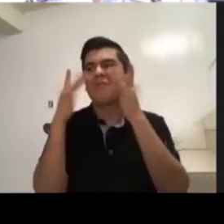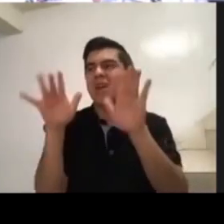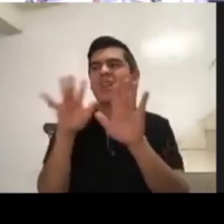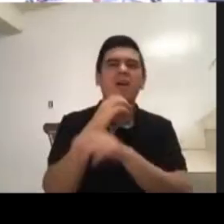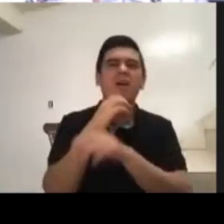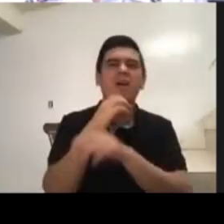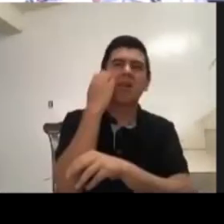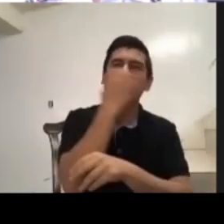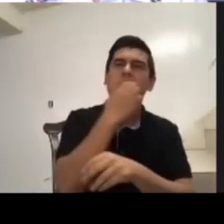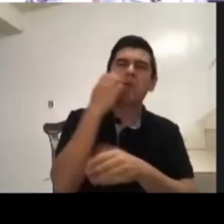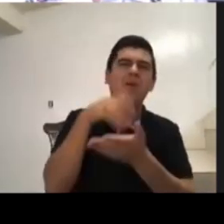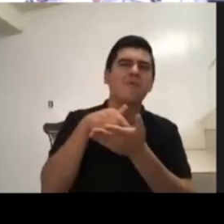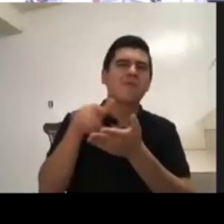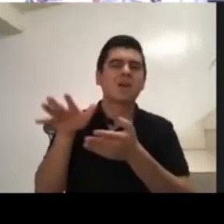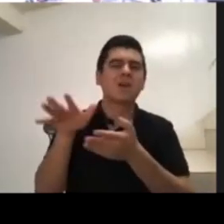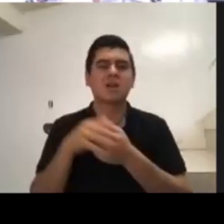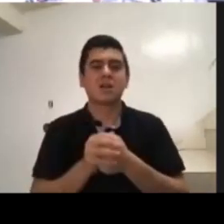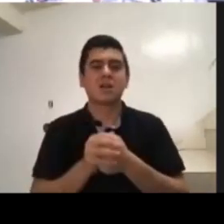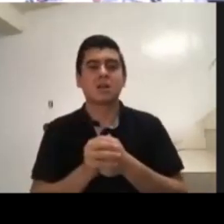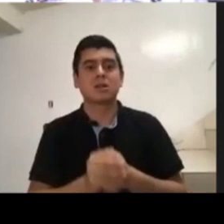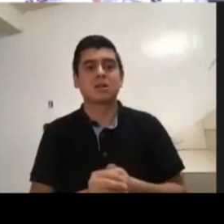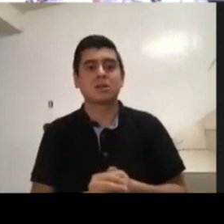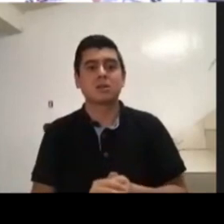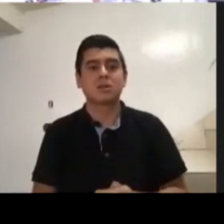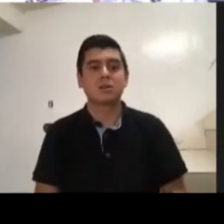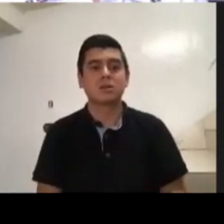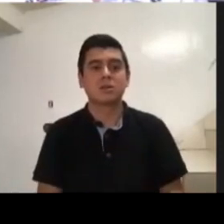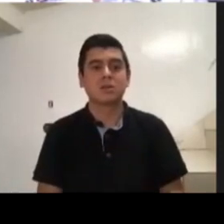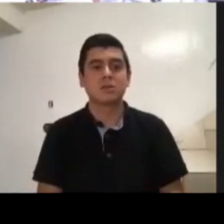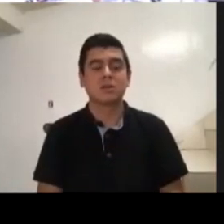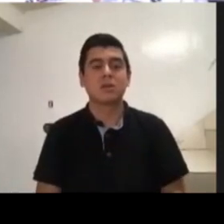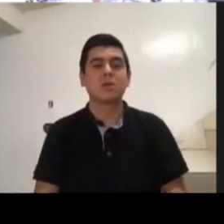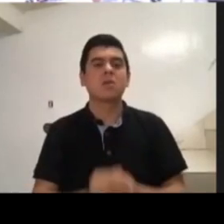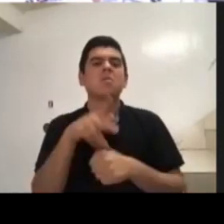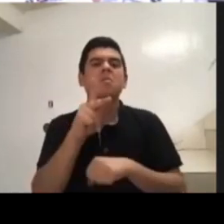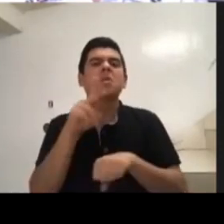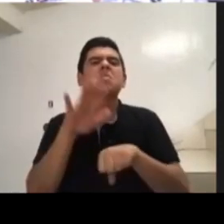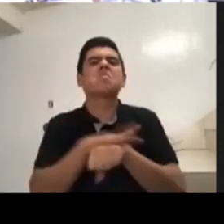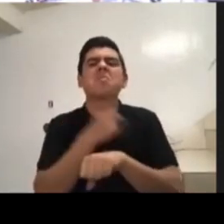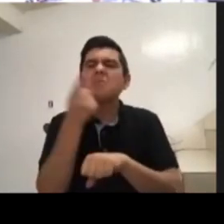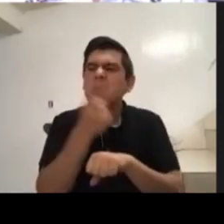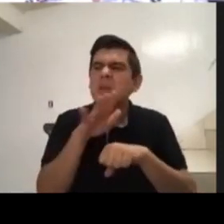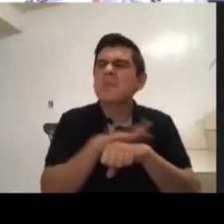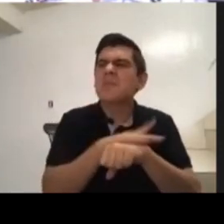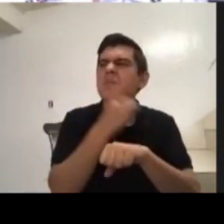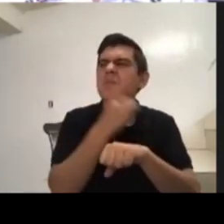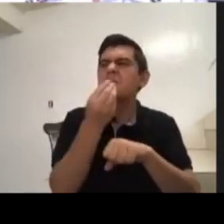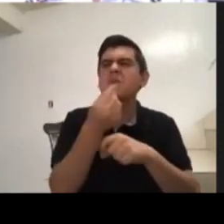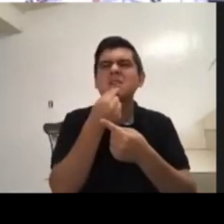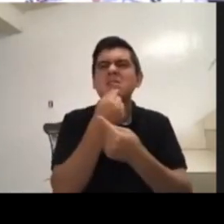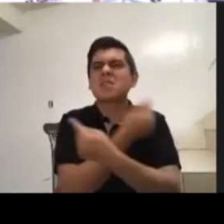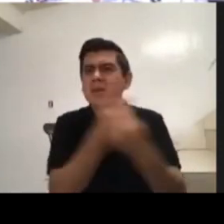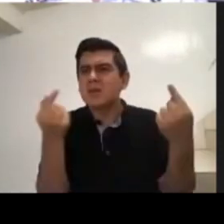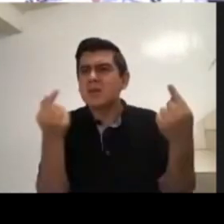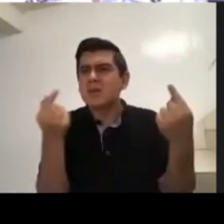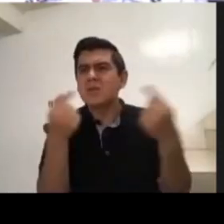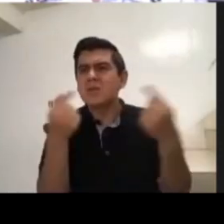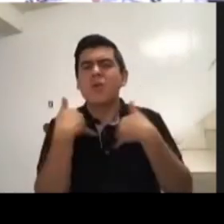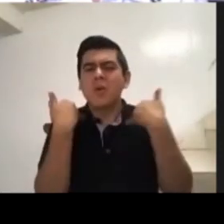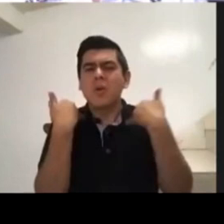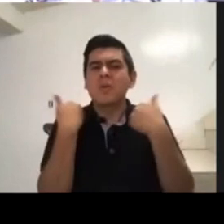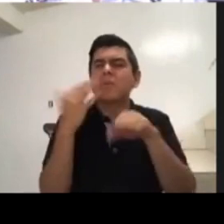Ahora, ¿por qué? A pesar de los cambios en la legislación en 2013, a pesar de los